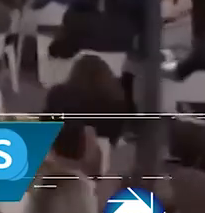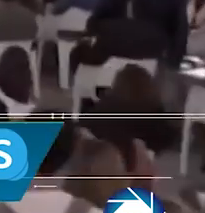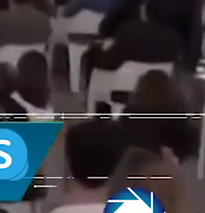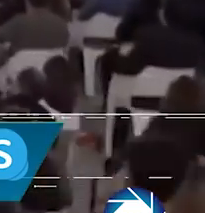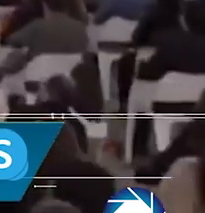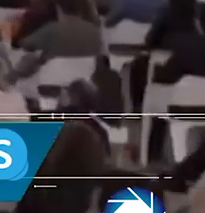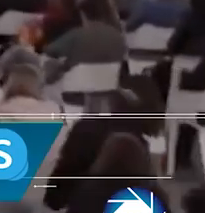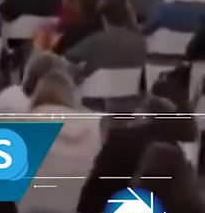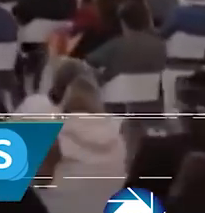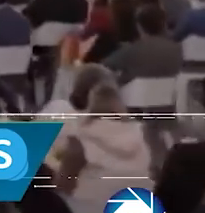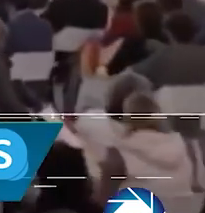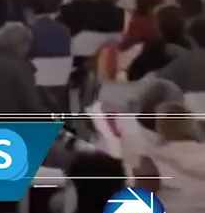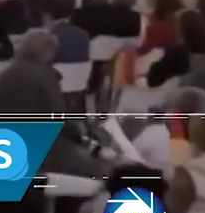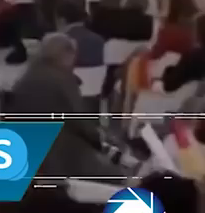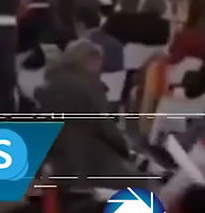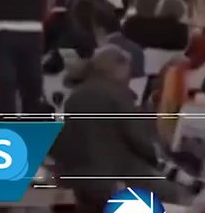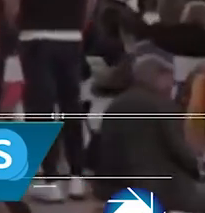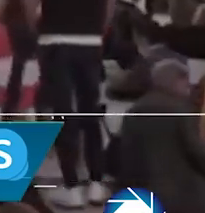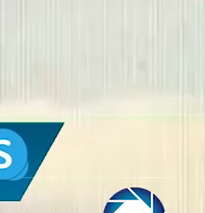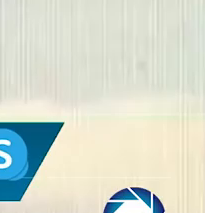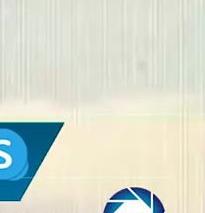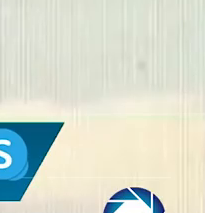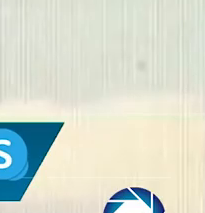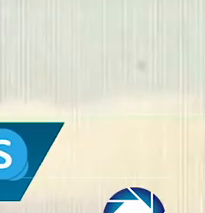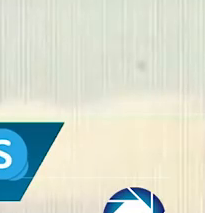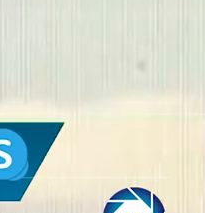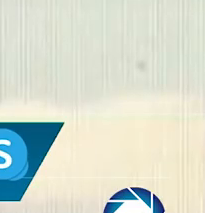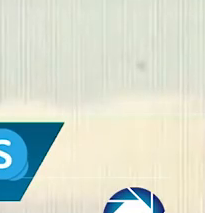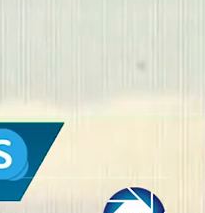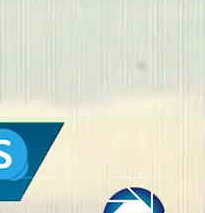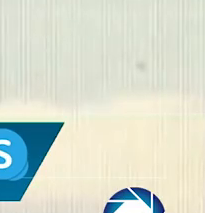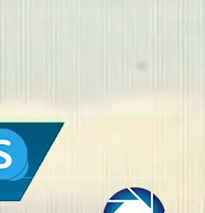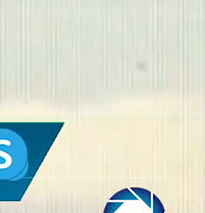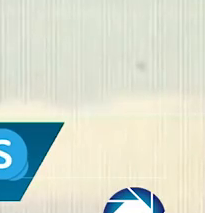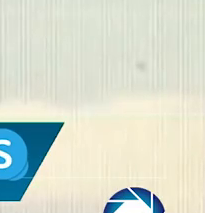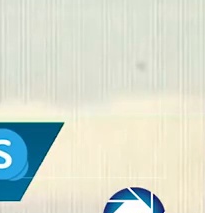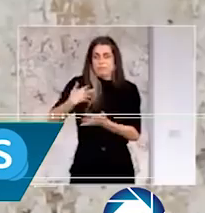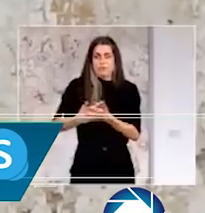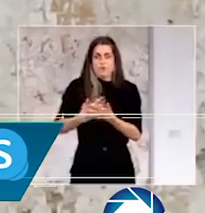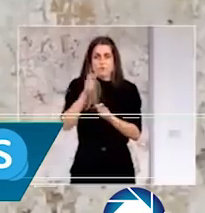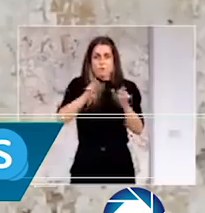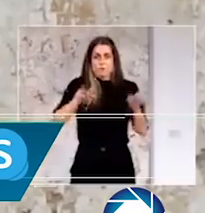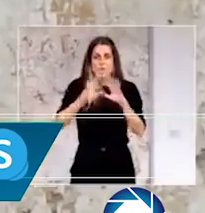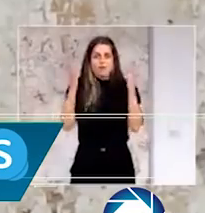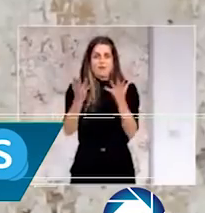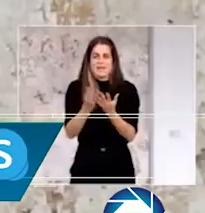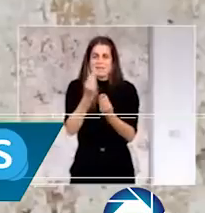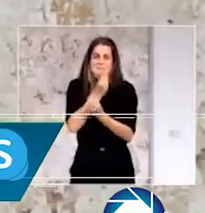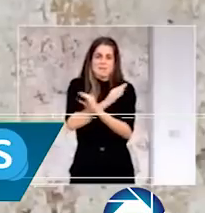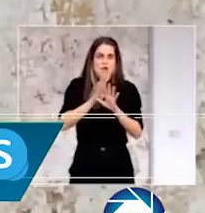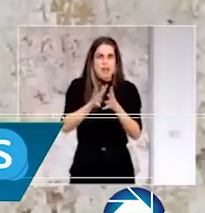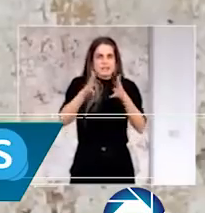con Sánchez, para darle a Sánchez más seguridad y para que Sánchez esté más cómodo. A ver si llegan a ese soñado bipartidismo del señor